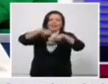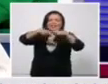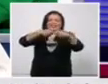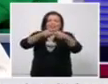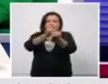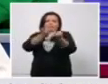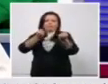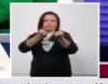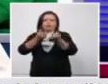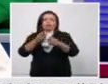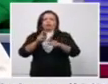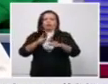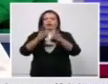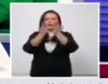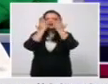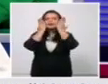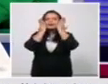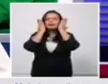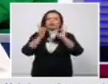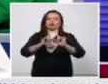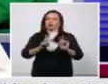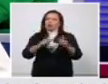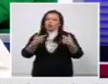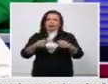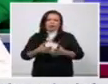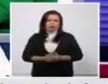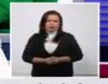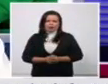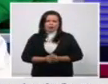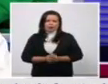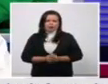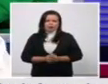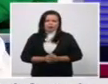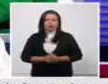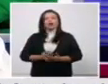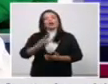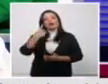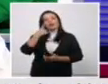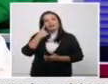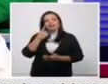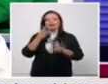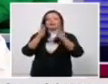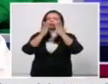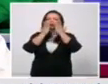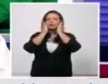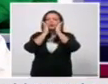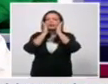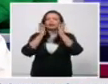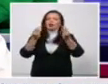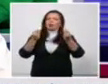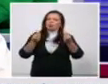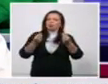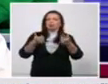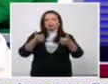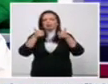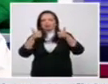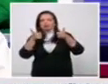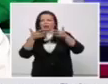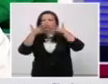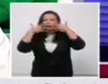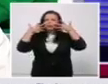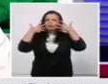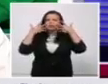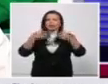ocasiones. Y, por ejemplo, verificar que la mascarilla se ajuste perfectamente a la nariz, a la boca y